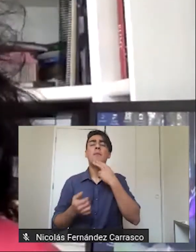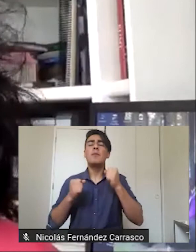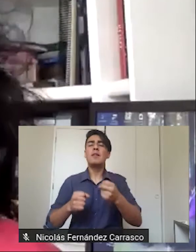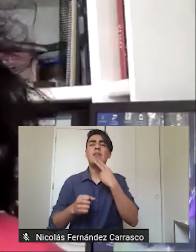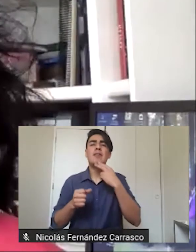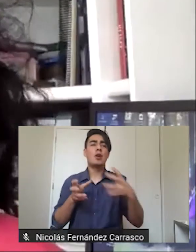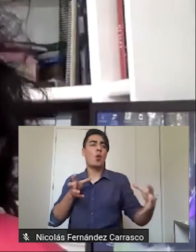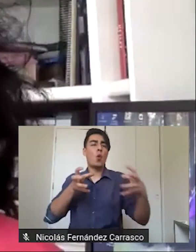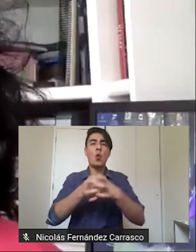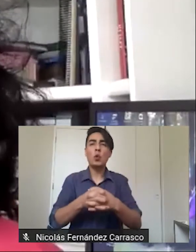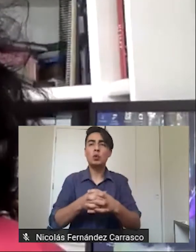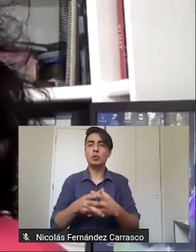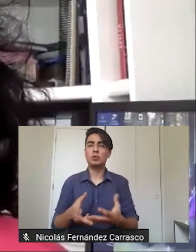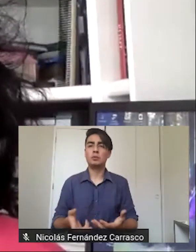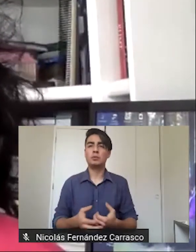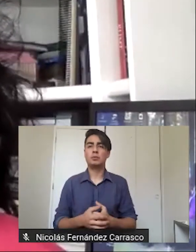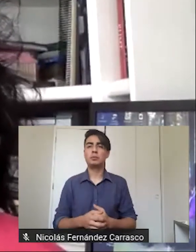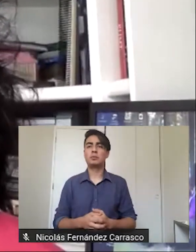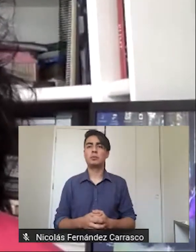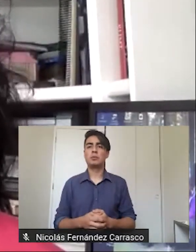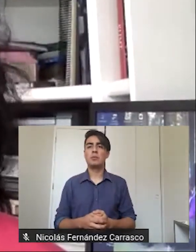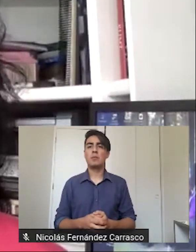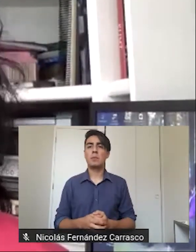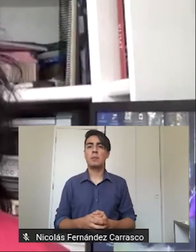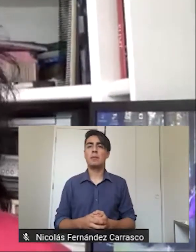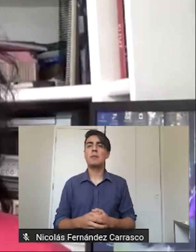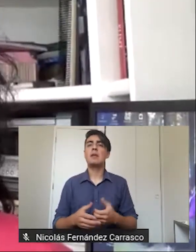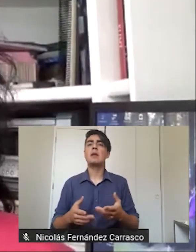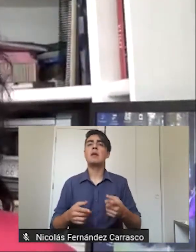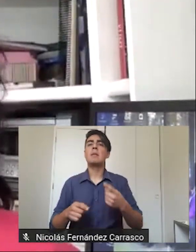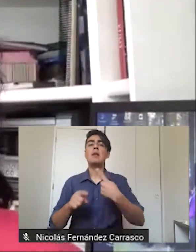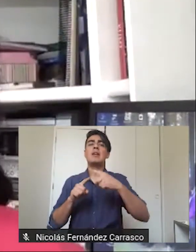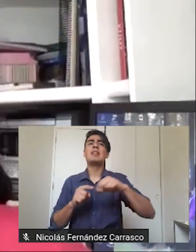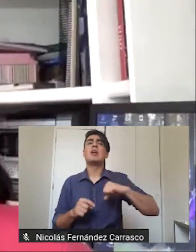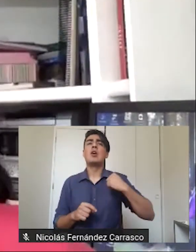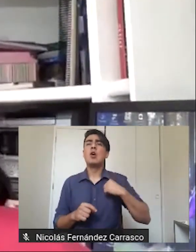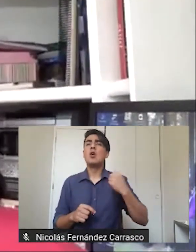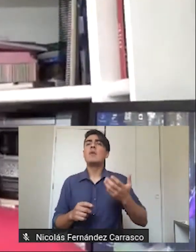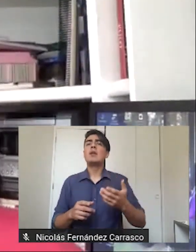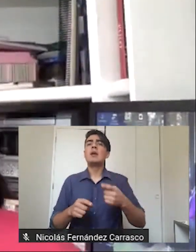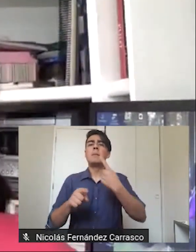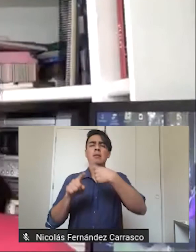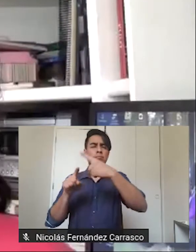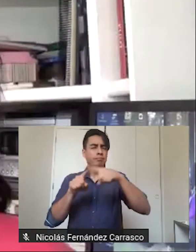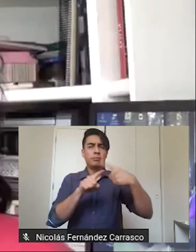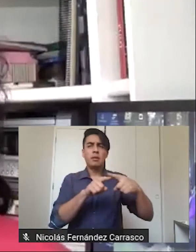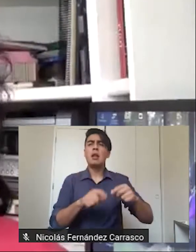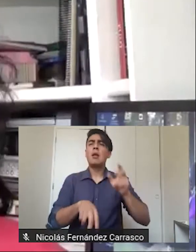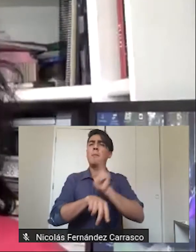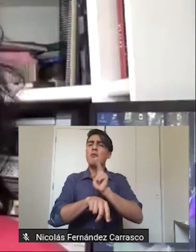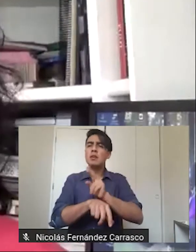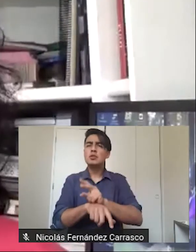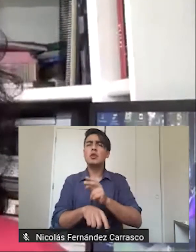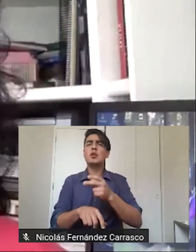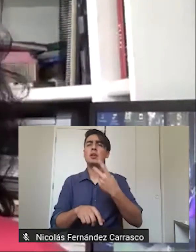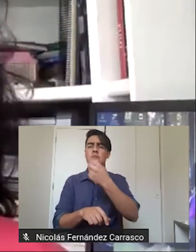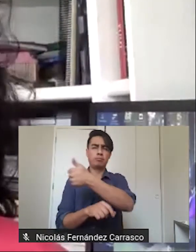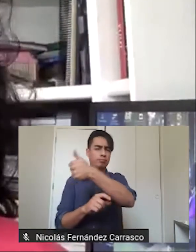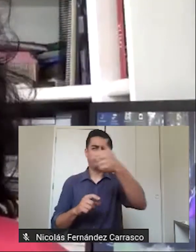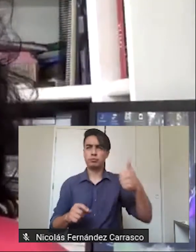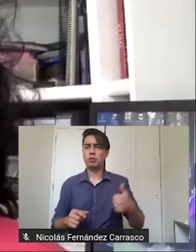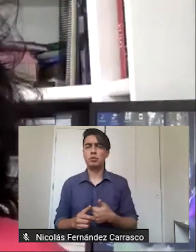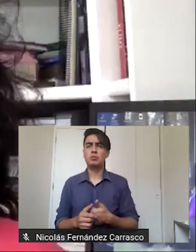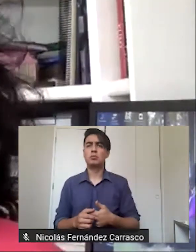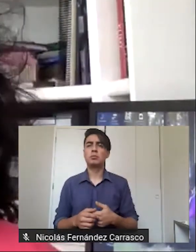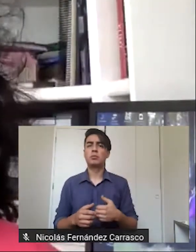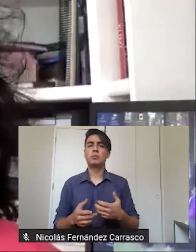los que están detrás, solemos pensar que son los que están como detrás en bambalinas, haciendo el soporte para que